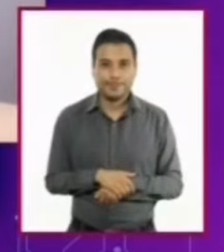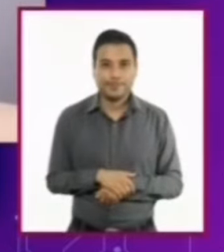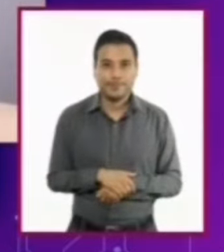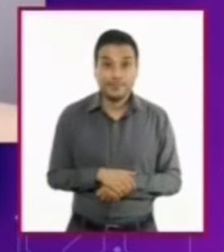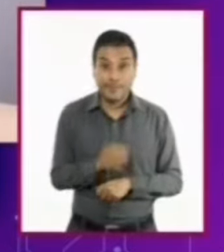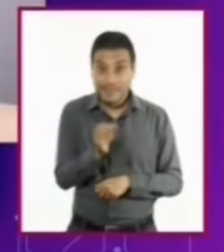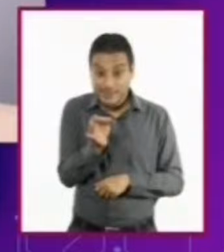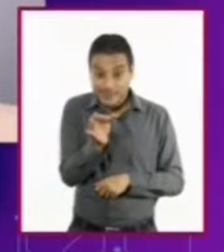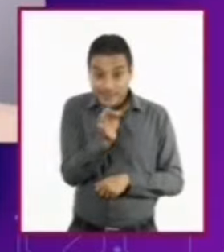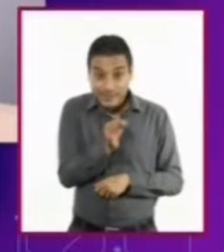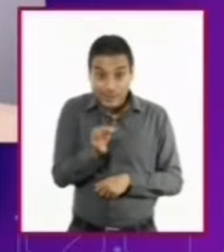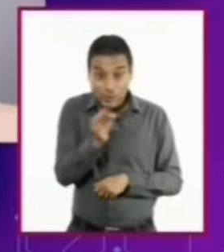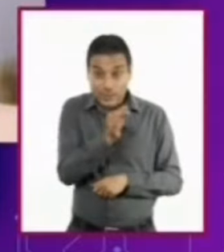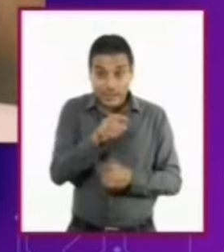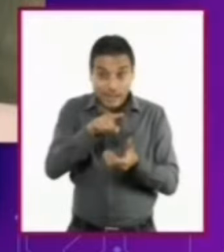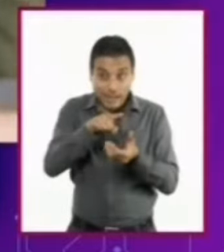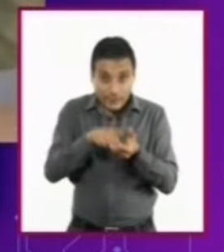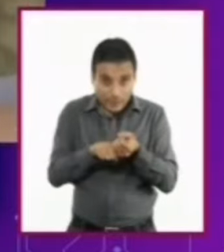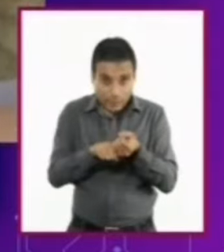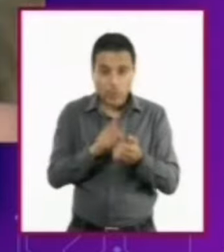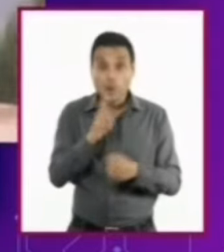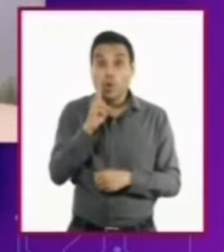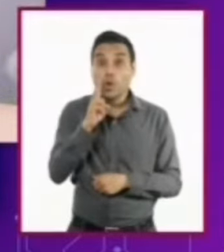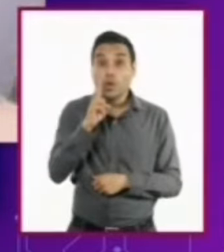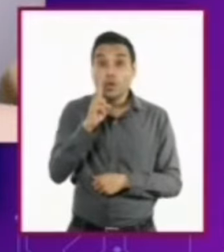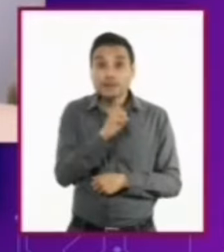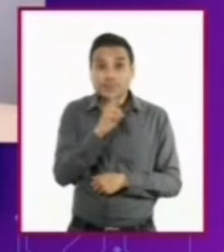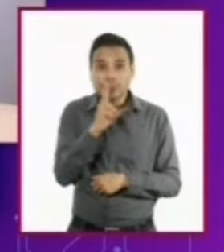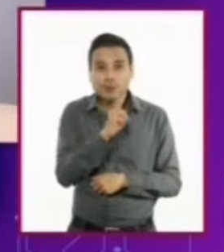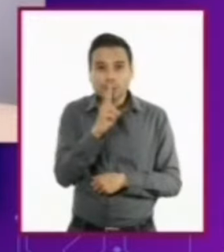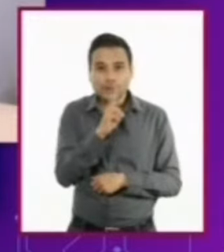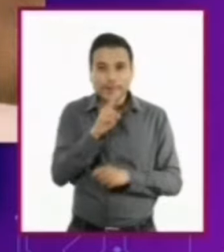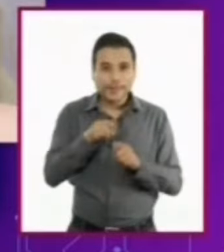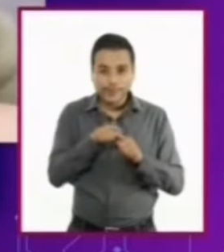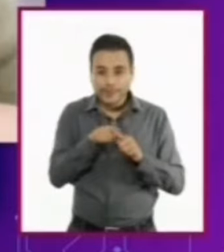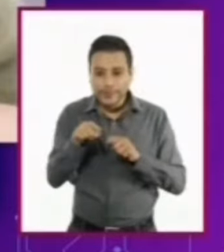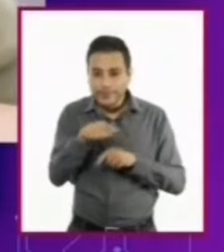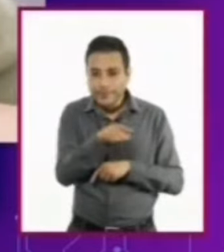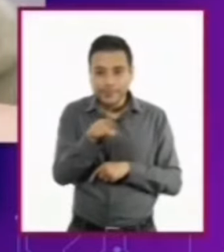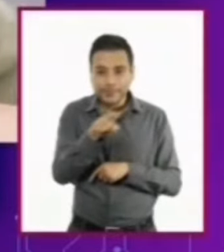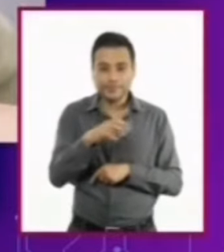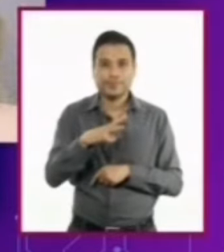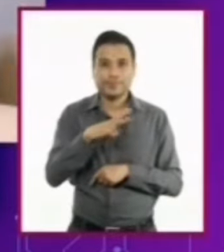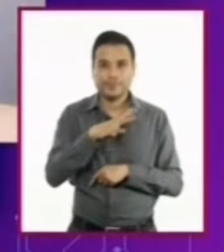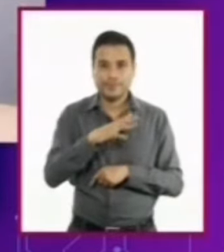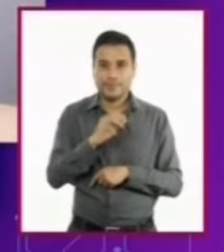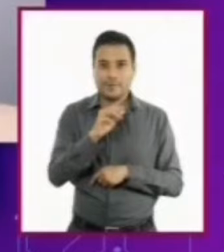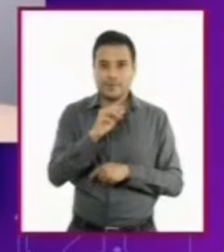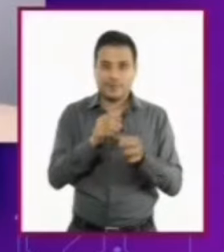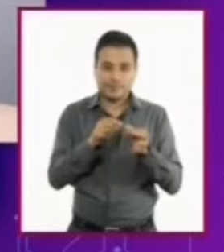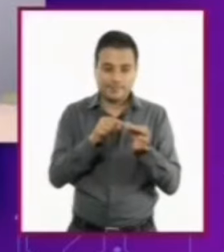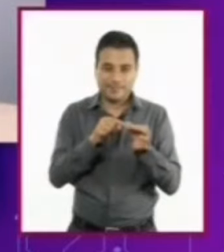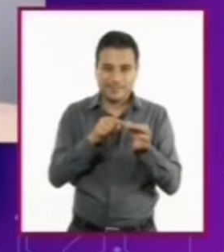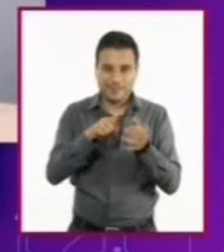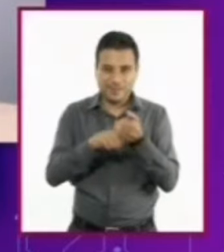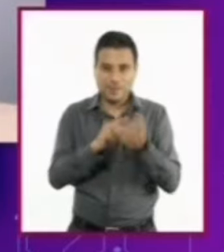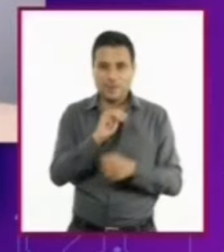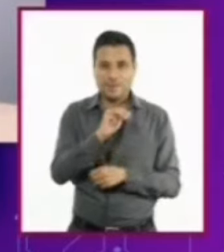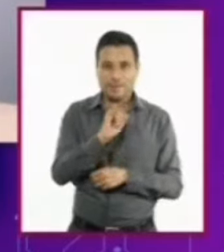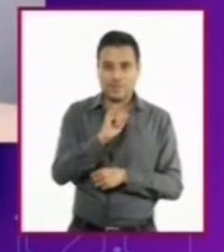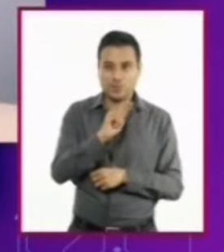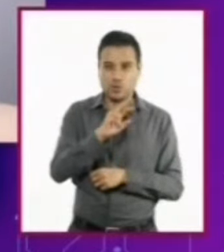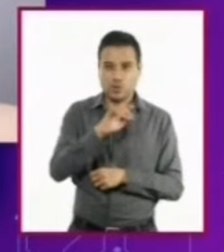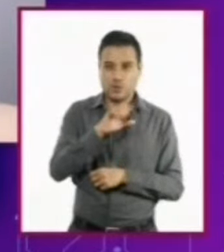las células, el oxígeno llega a unos organelos llamados mitocondrias, que son los